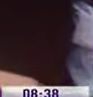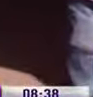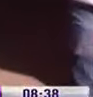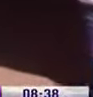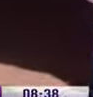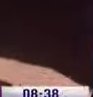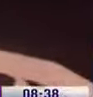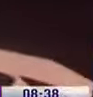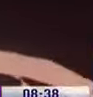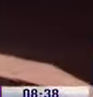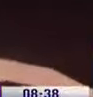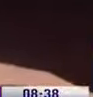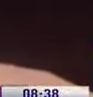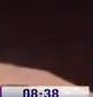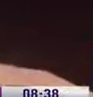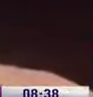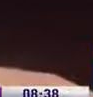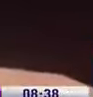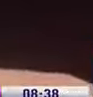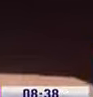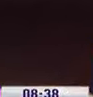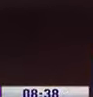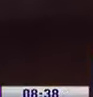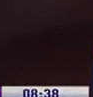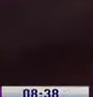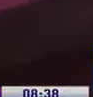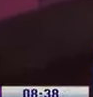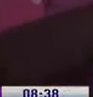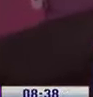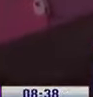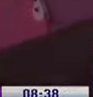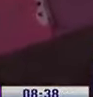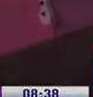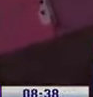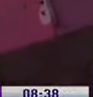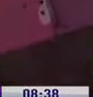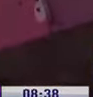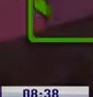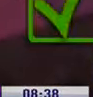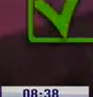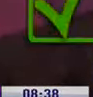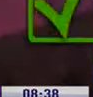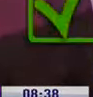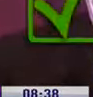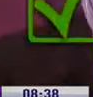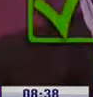Cero. Este le pone la ñora cuando entra después de la medianoche. No es prohibido entrar.